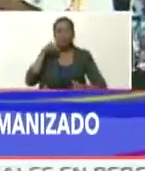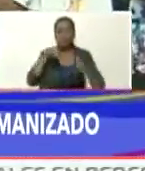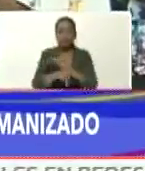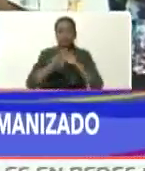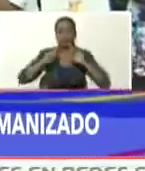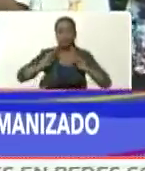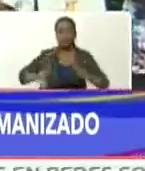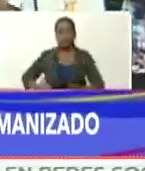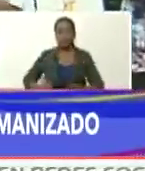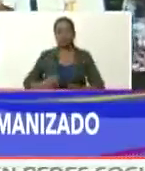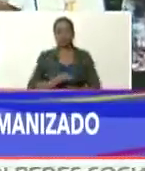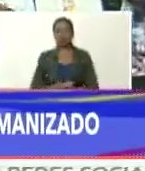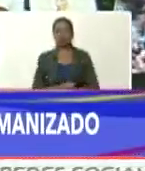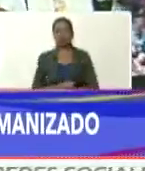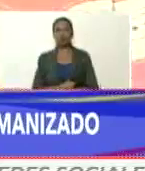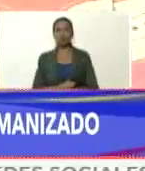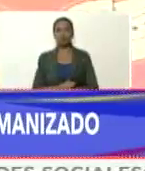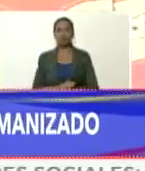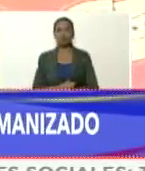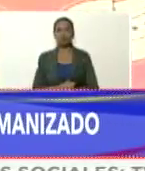pues.